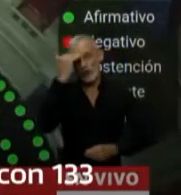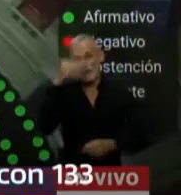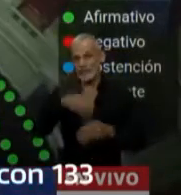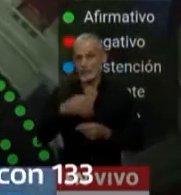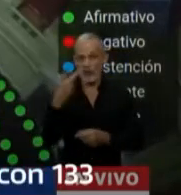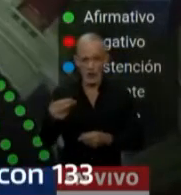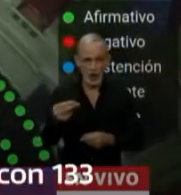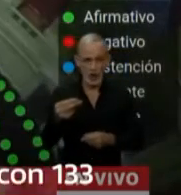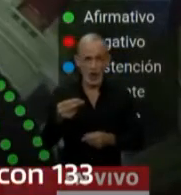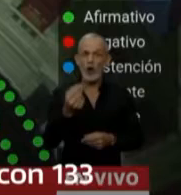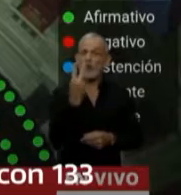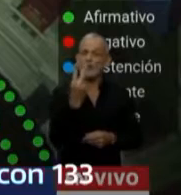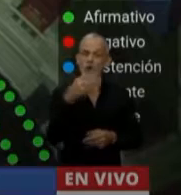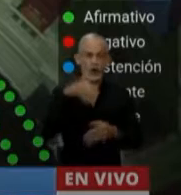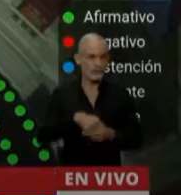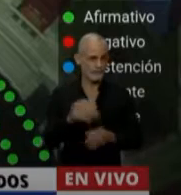con